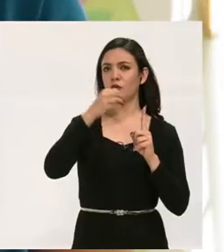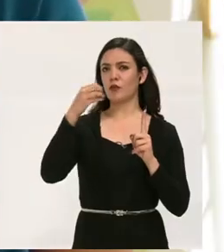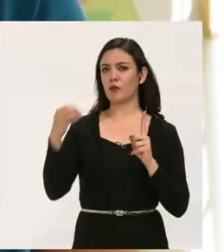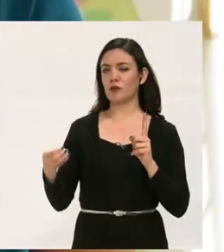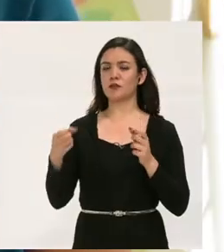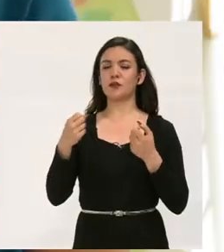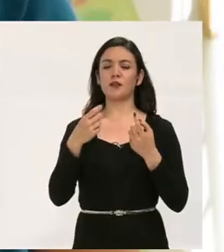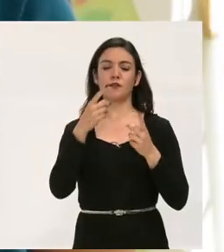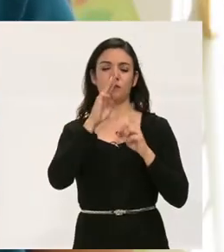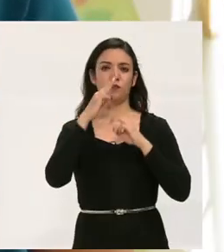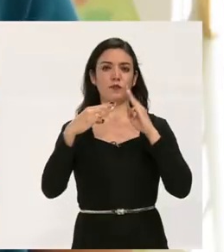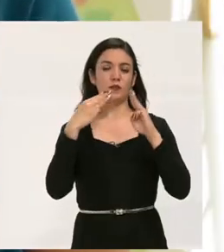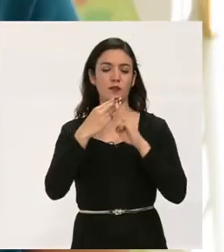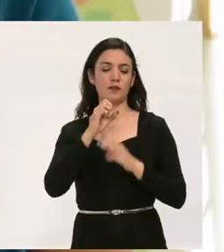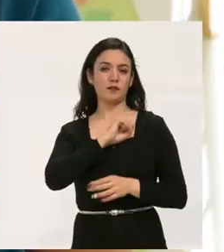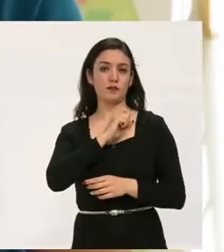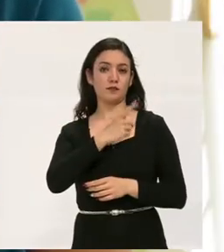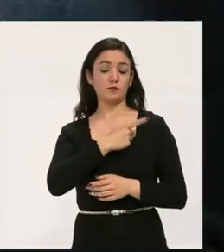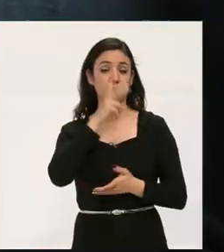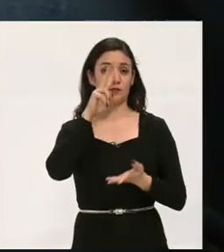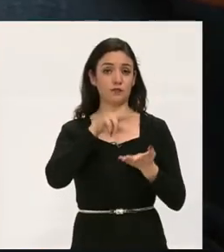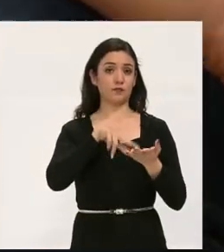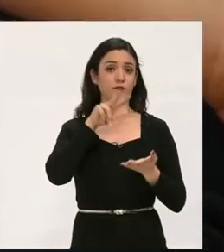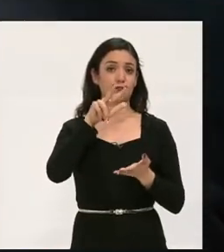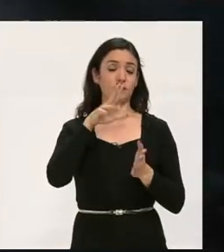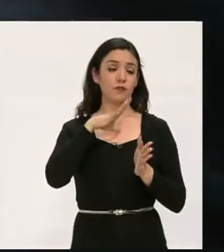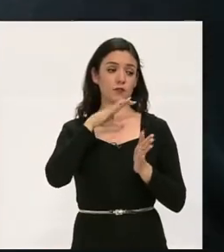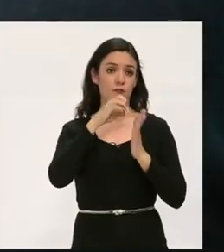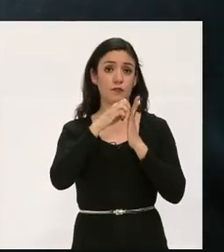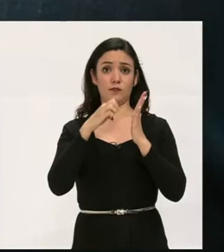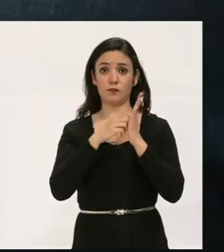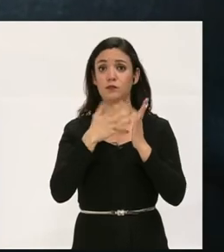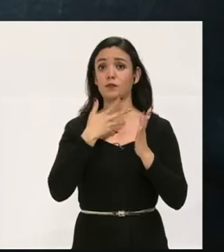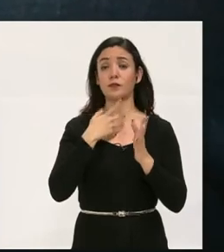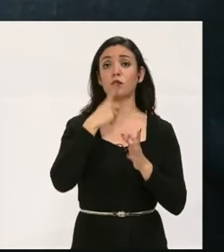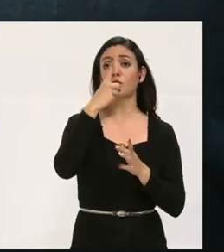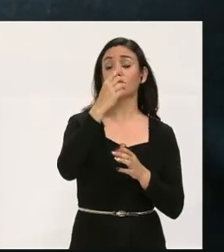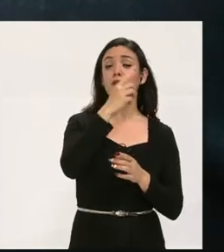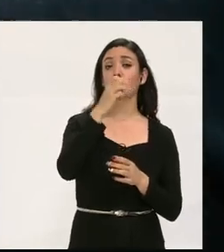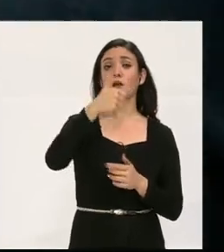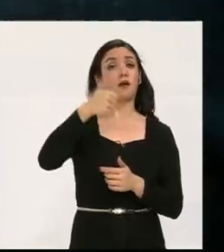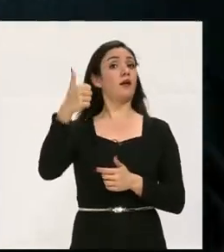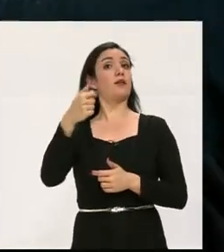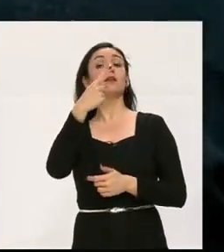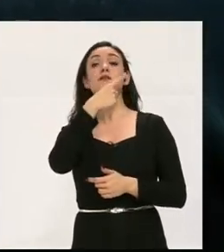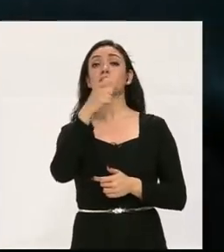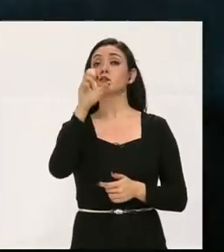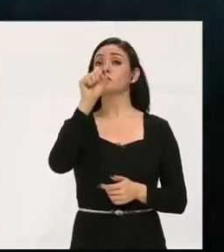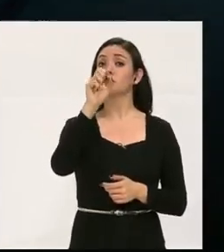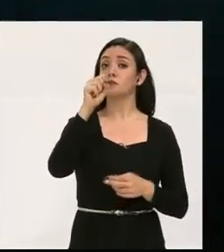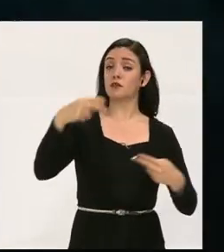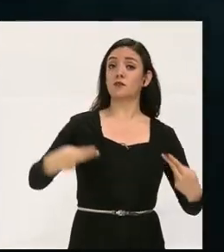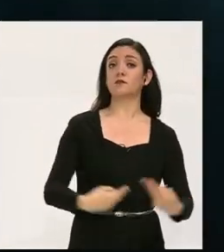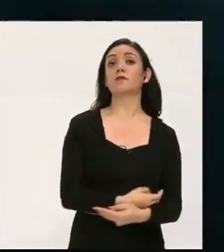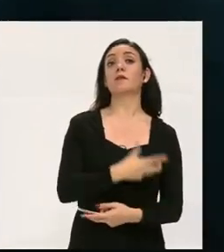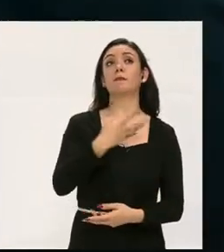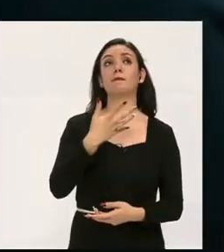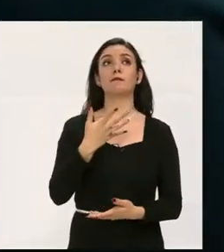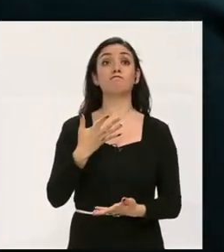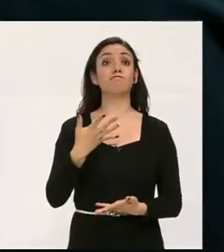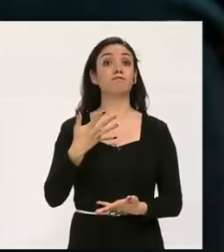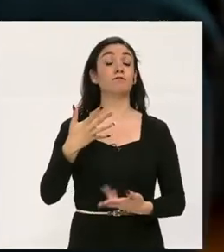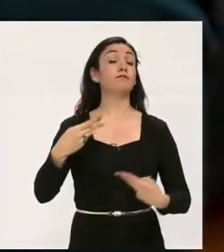la organización mundial de la salud en el 2018 su estadística fue de 1 de cada 160 nacimientos